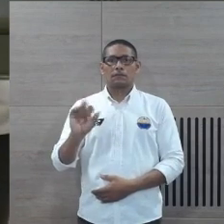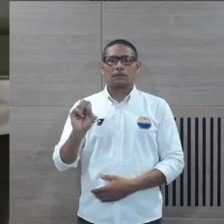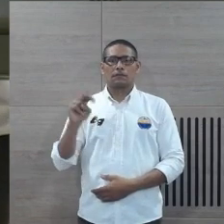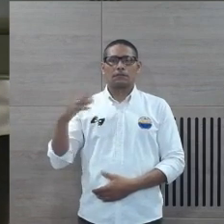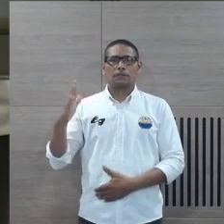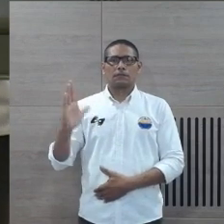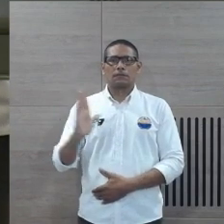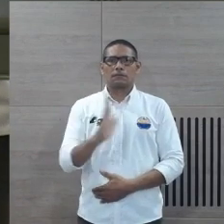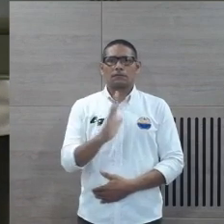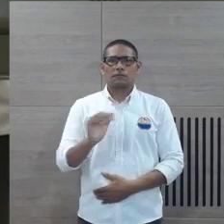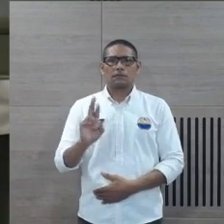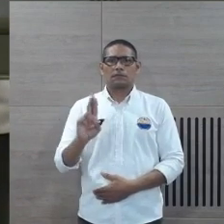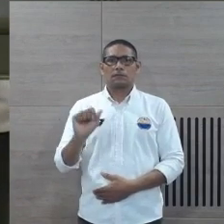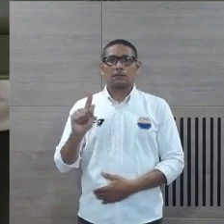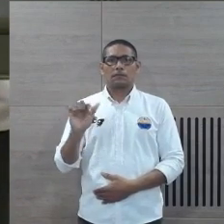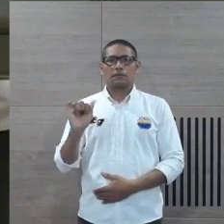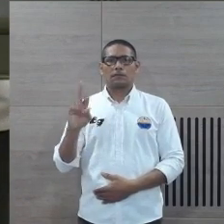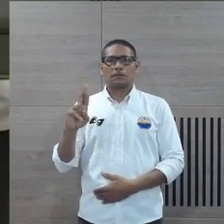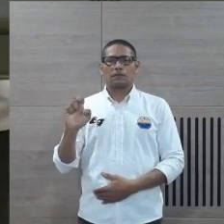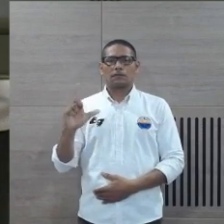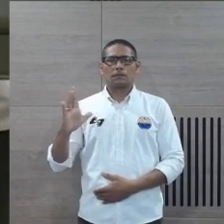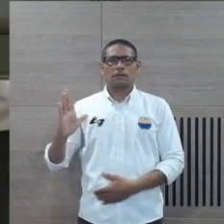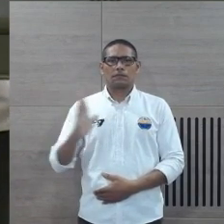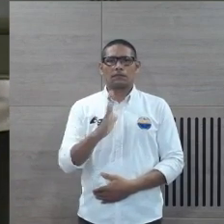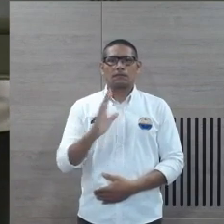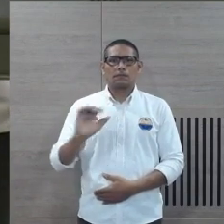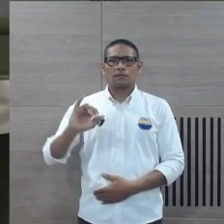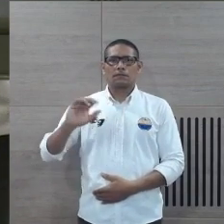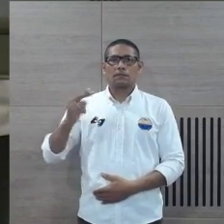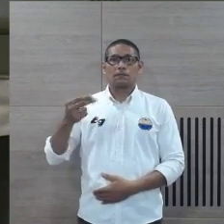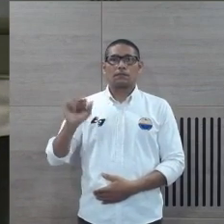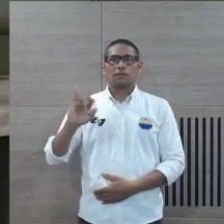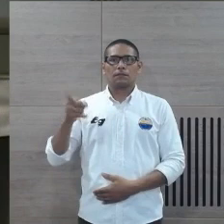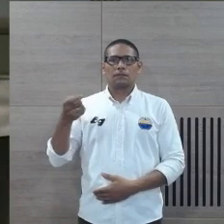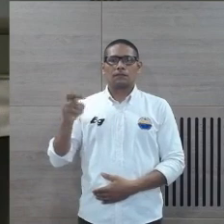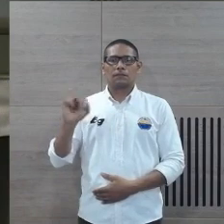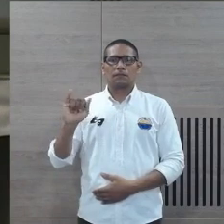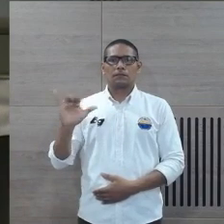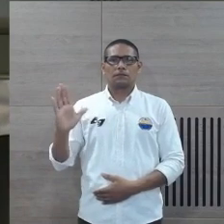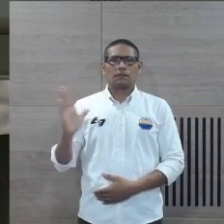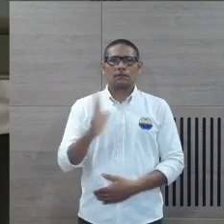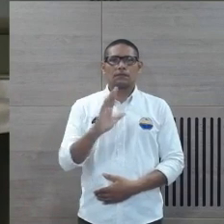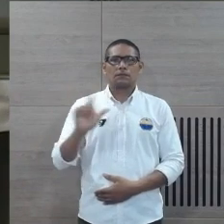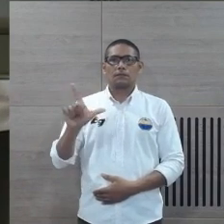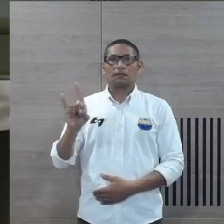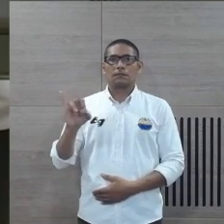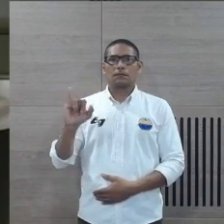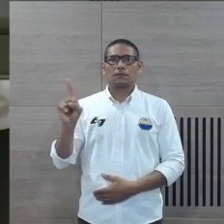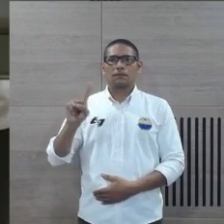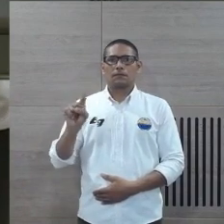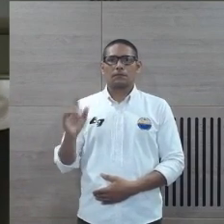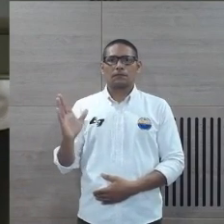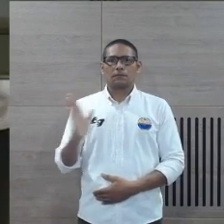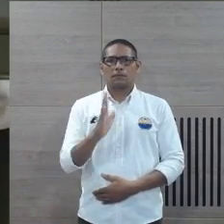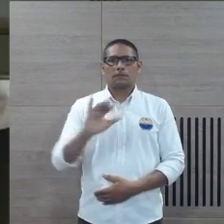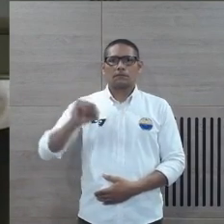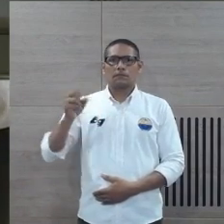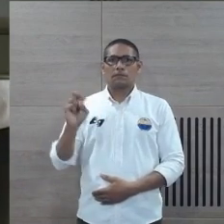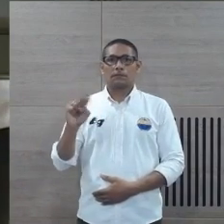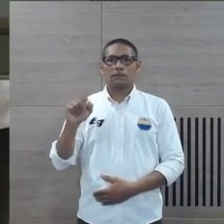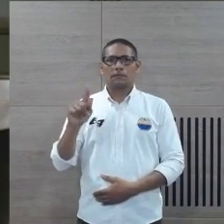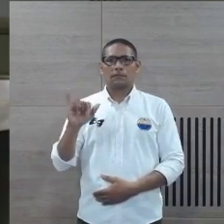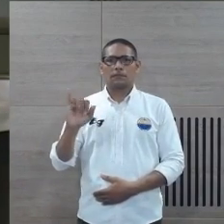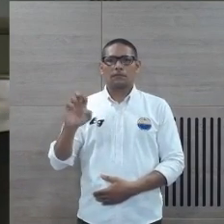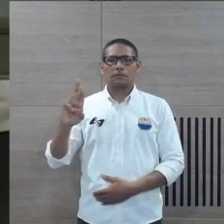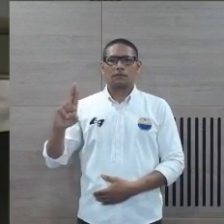Duarte. Janay Yaruro Cáceres. Luis José Barros Socarrás. Jennifer Paola Bravo Avendaño. Kelly Patricia Miranda